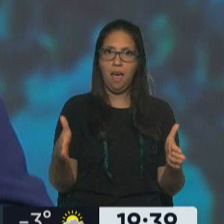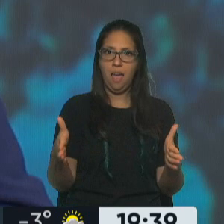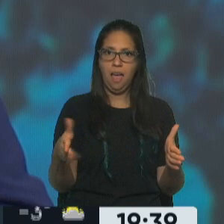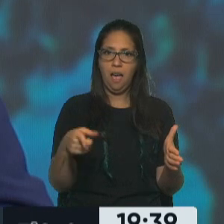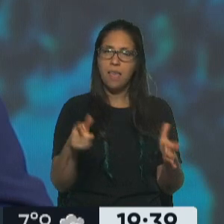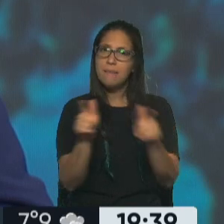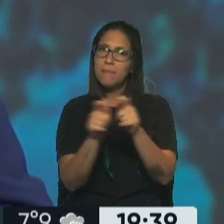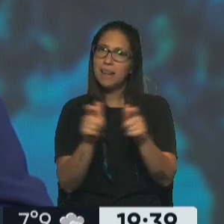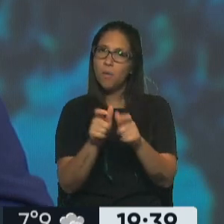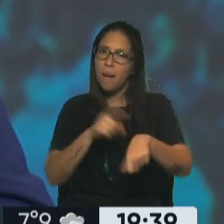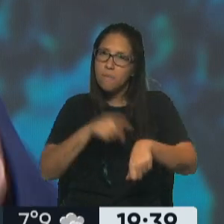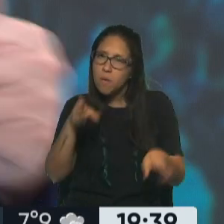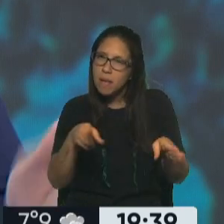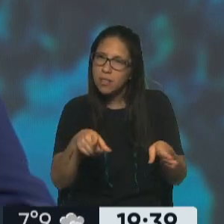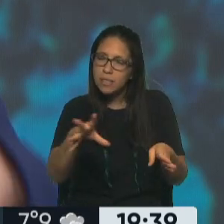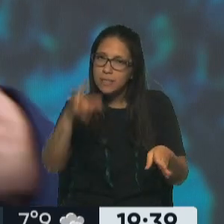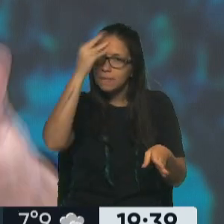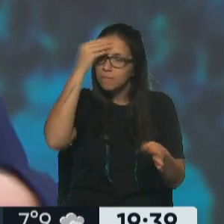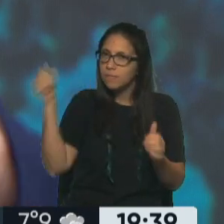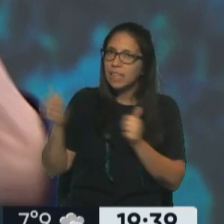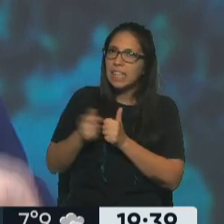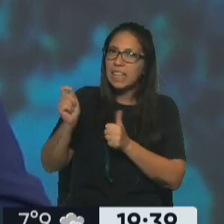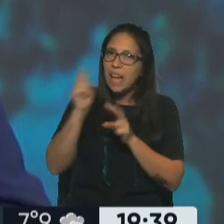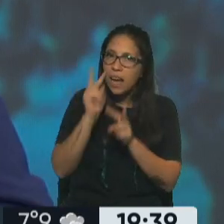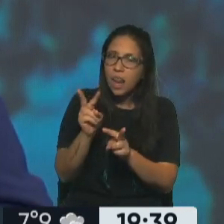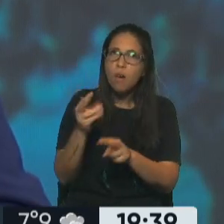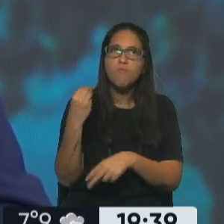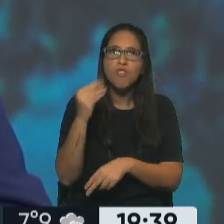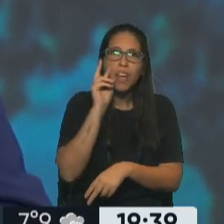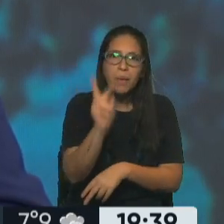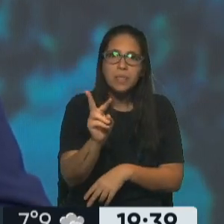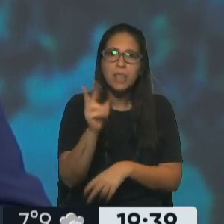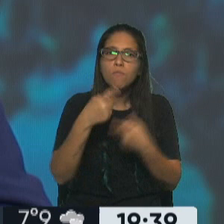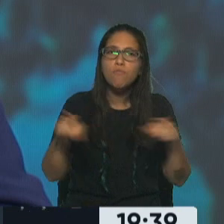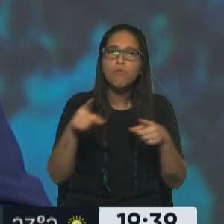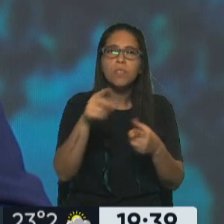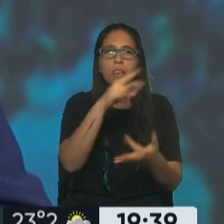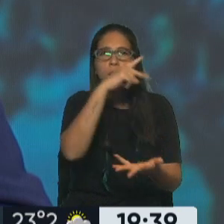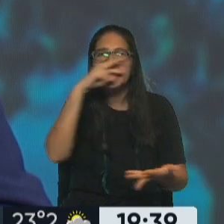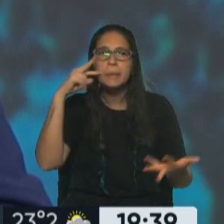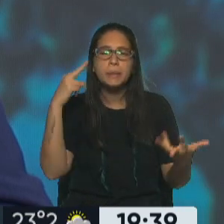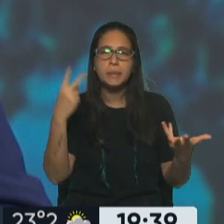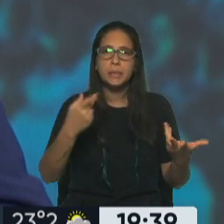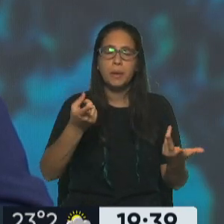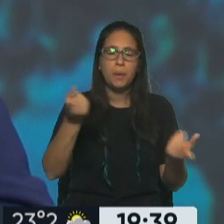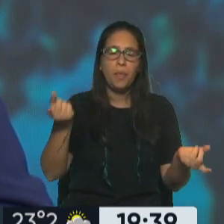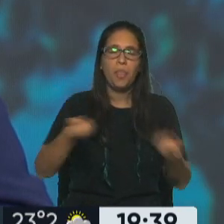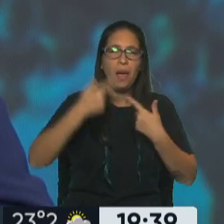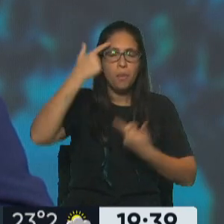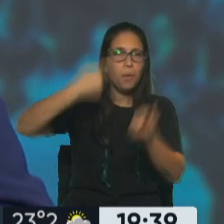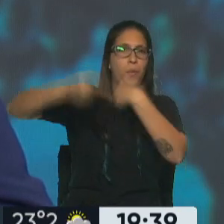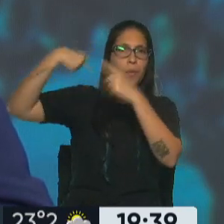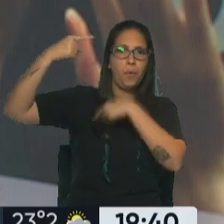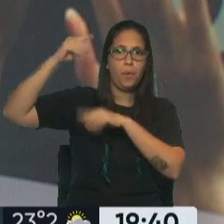una película que te acordas con quién la viste Por qué la viste la música y los perfumes tienen esa cosa de mandar Y eso te da marco